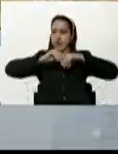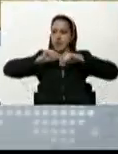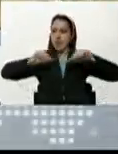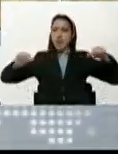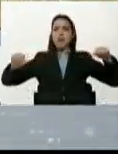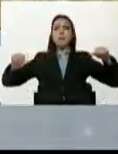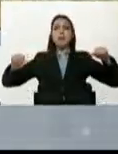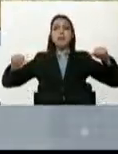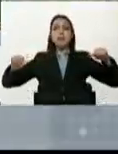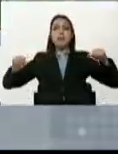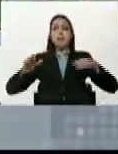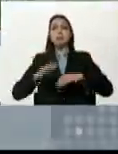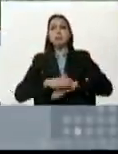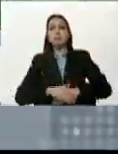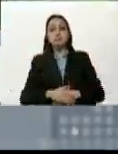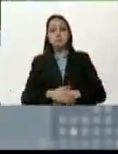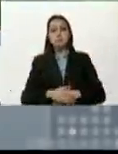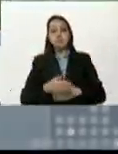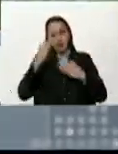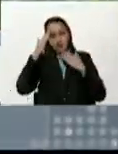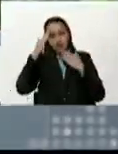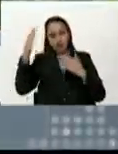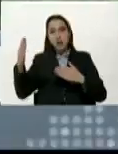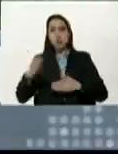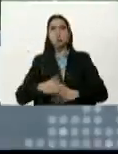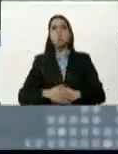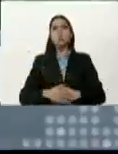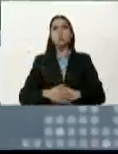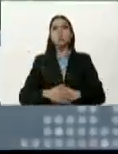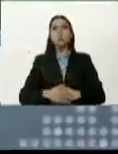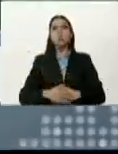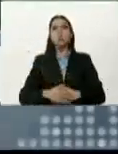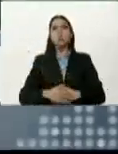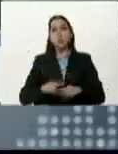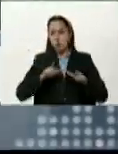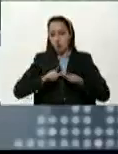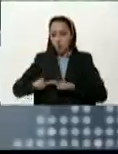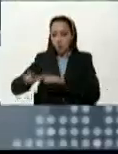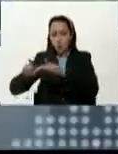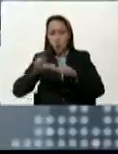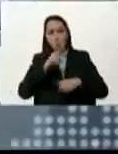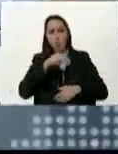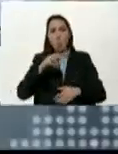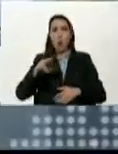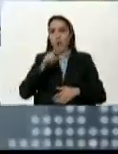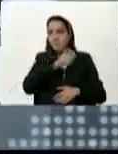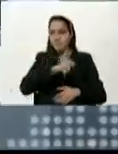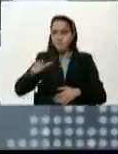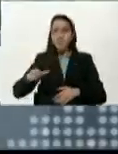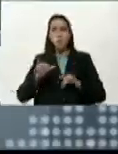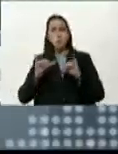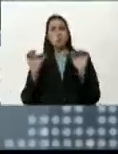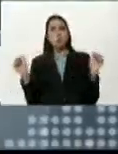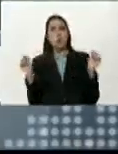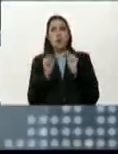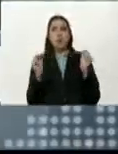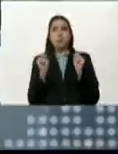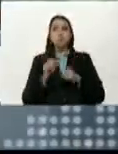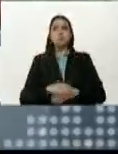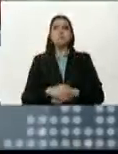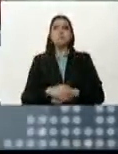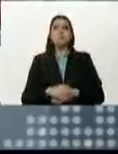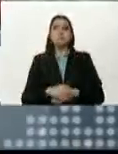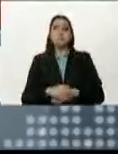bendita mérida mis saludos santa cruz de mora y a todos los habitantes de mérida y